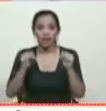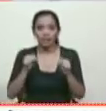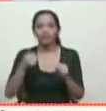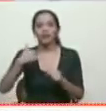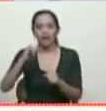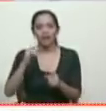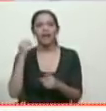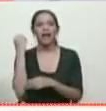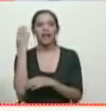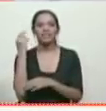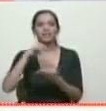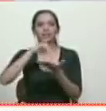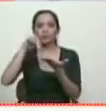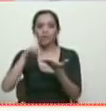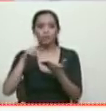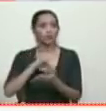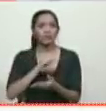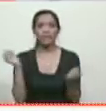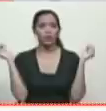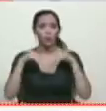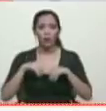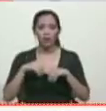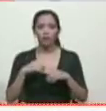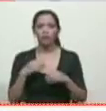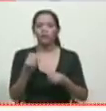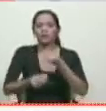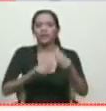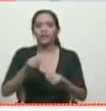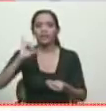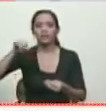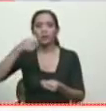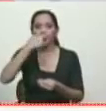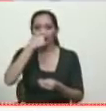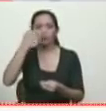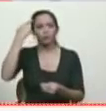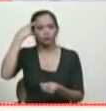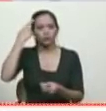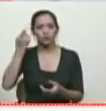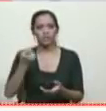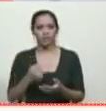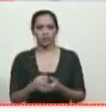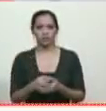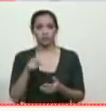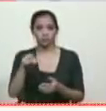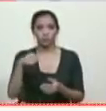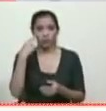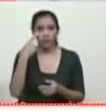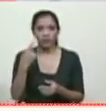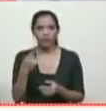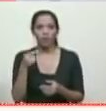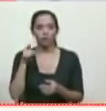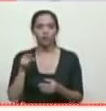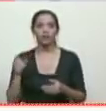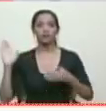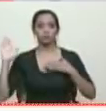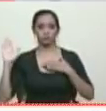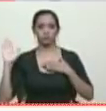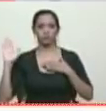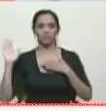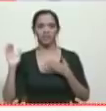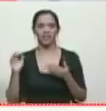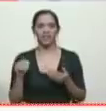Nacional hay gente que no está de acuerdo con lo que hizo Guaidó, lo sé. Y es más, tú lo puedes ver, cuando él se juramentó en la